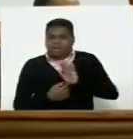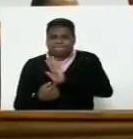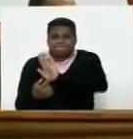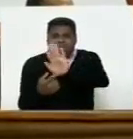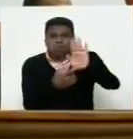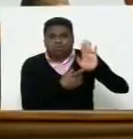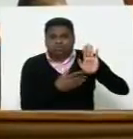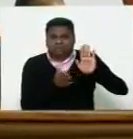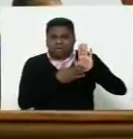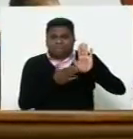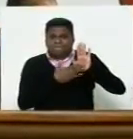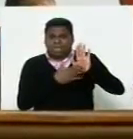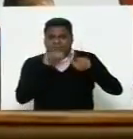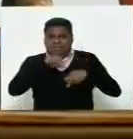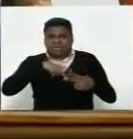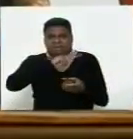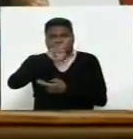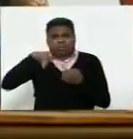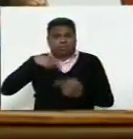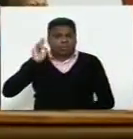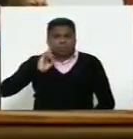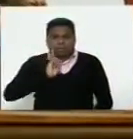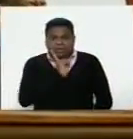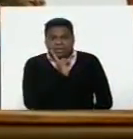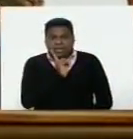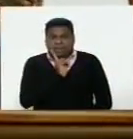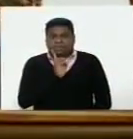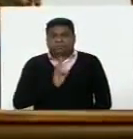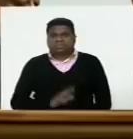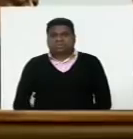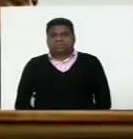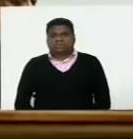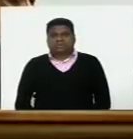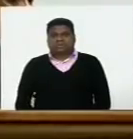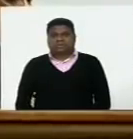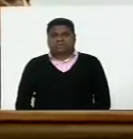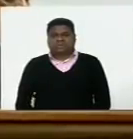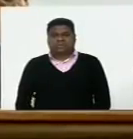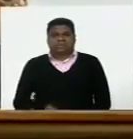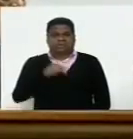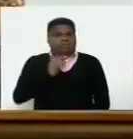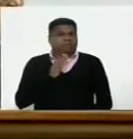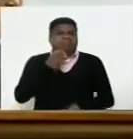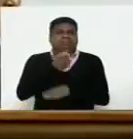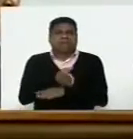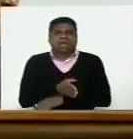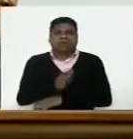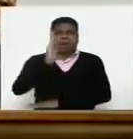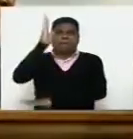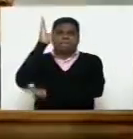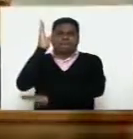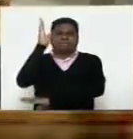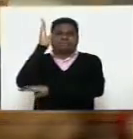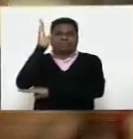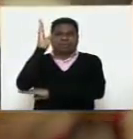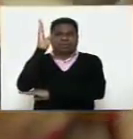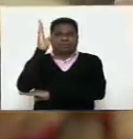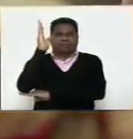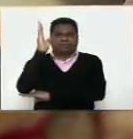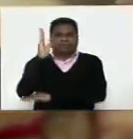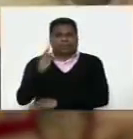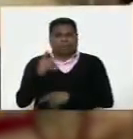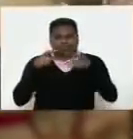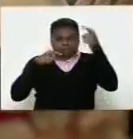la Revolución Bolivariana. Y entraron nuestras heroínas al panteón con Hugo Chávez y